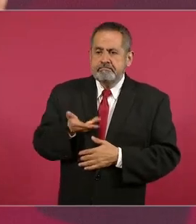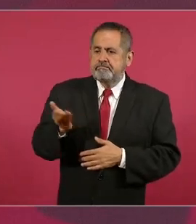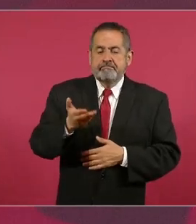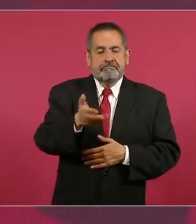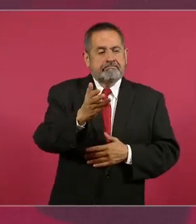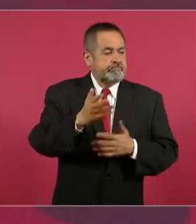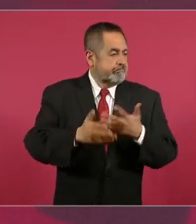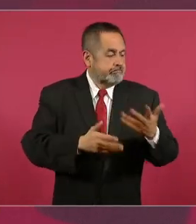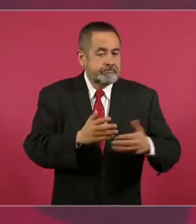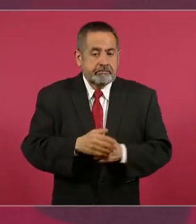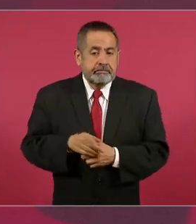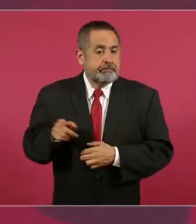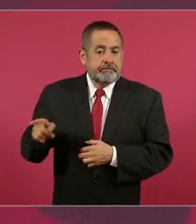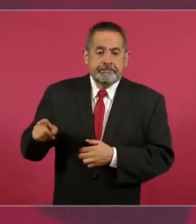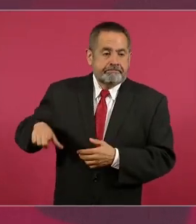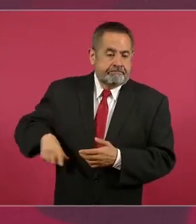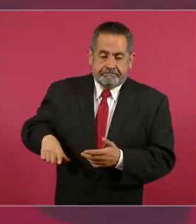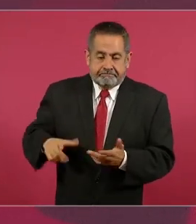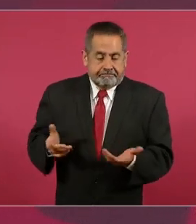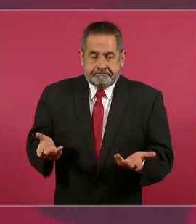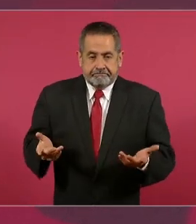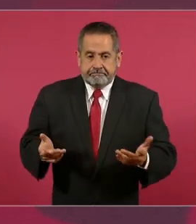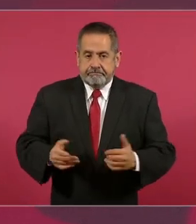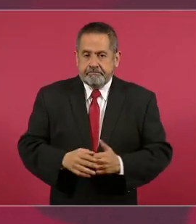Ya en el gobierno